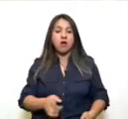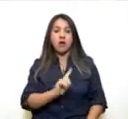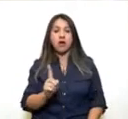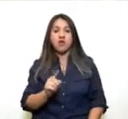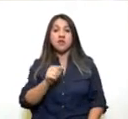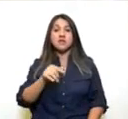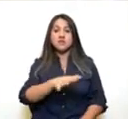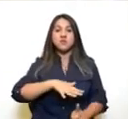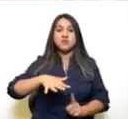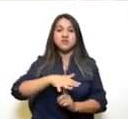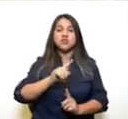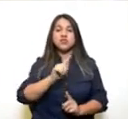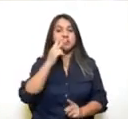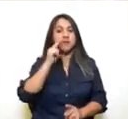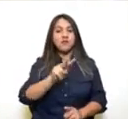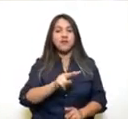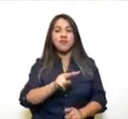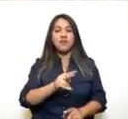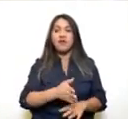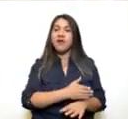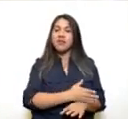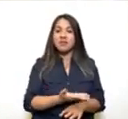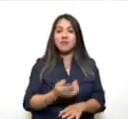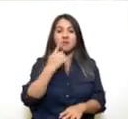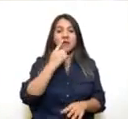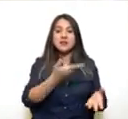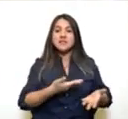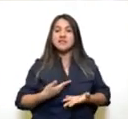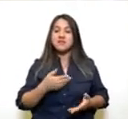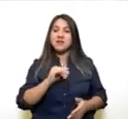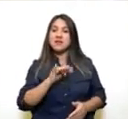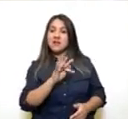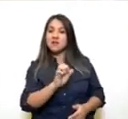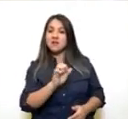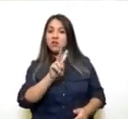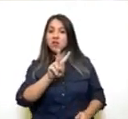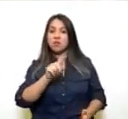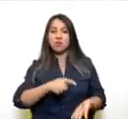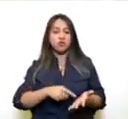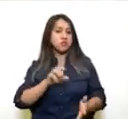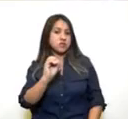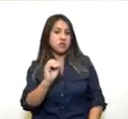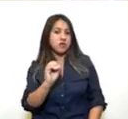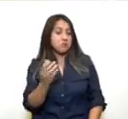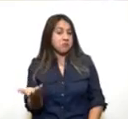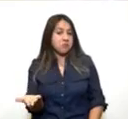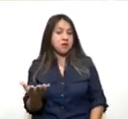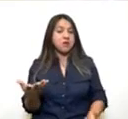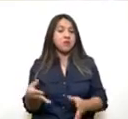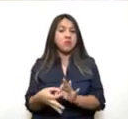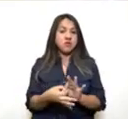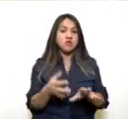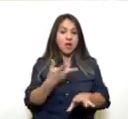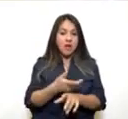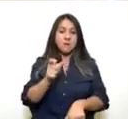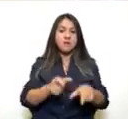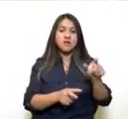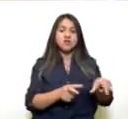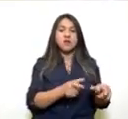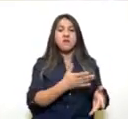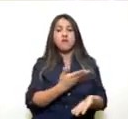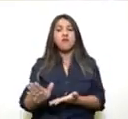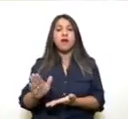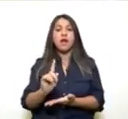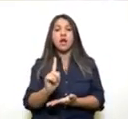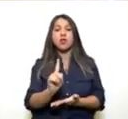medida para recibir el ife 2.0 y por eso hay gente que ha quedado rezagada y